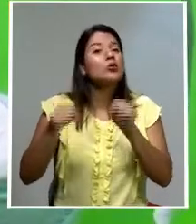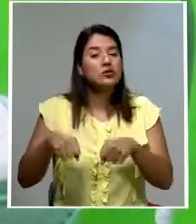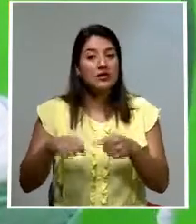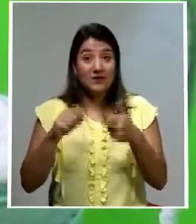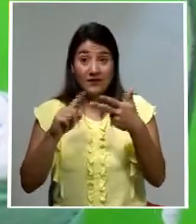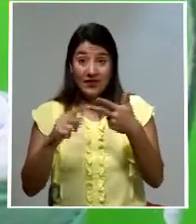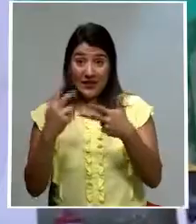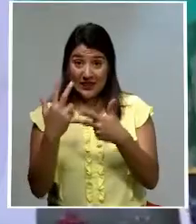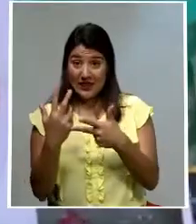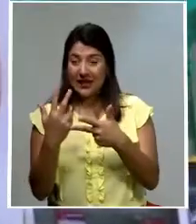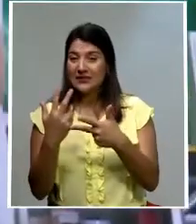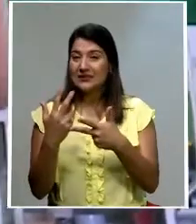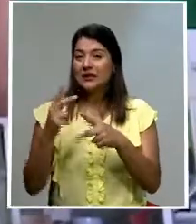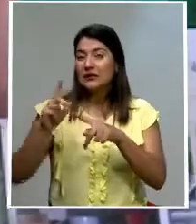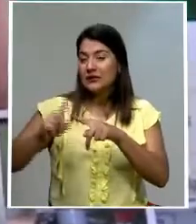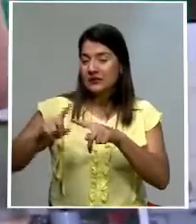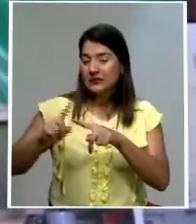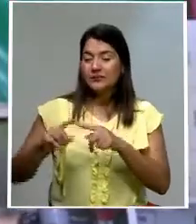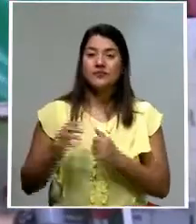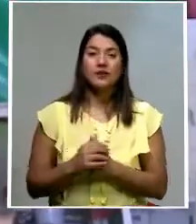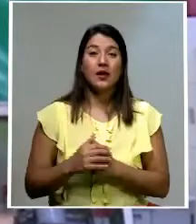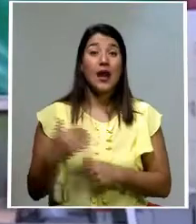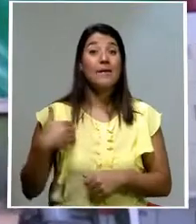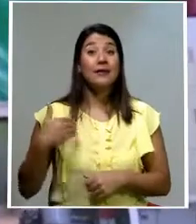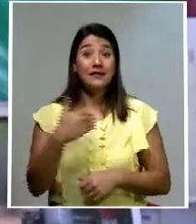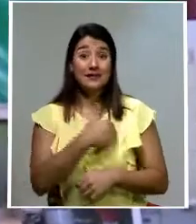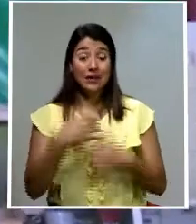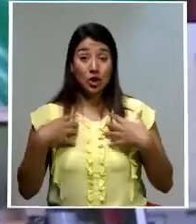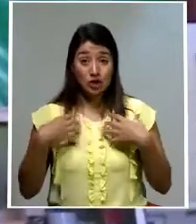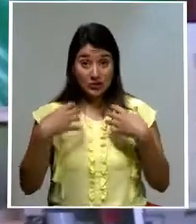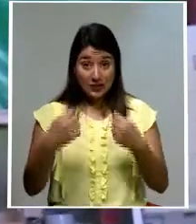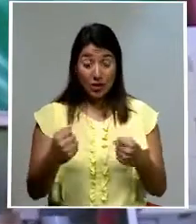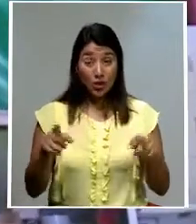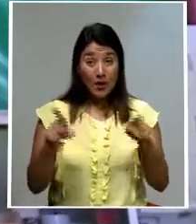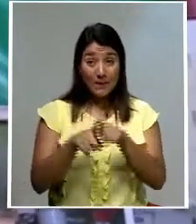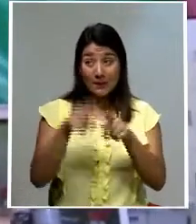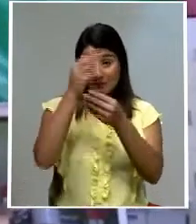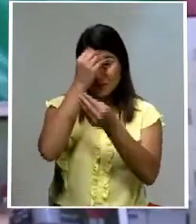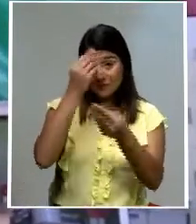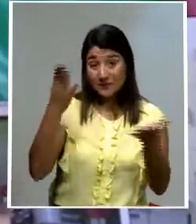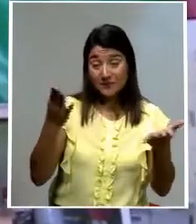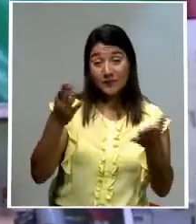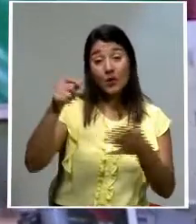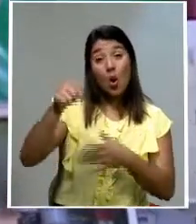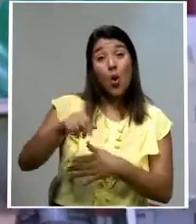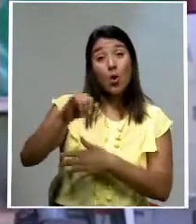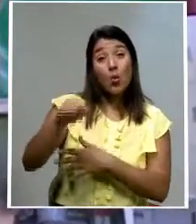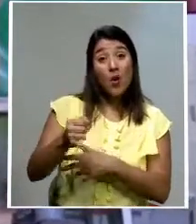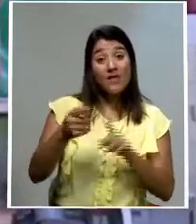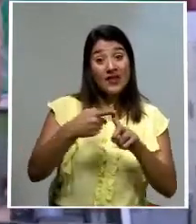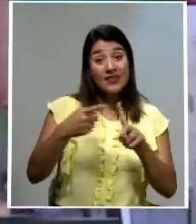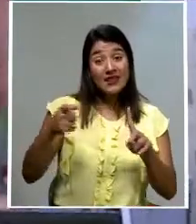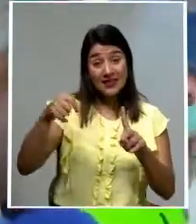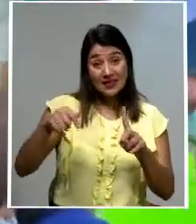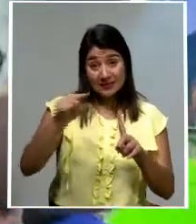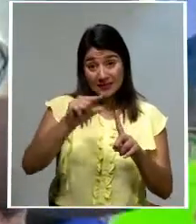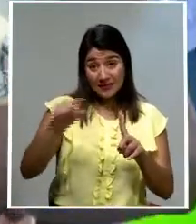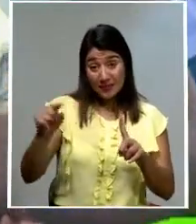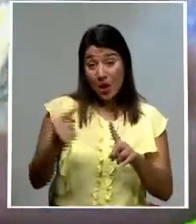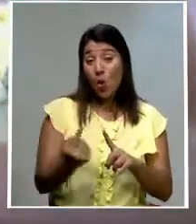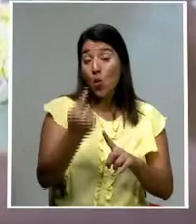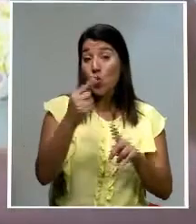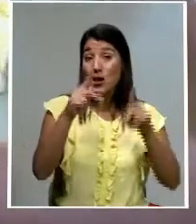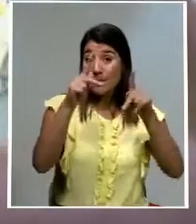casos condicionales. Por otro lado, el Ministerio de Salud también anunció este jueves que a partir de esta semana una persona positiva